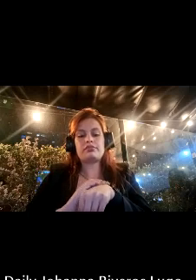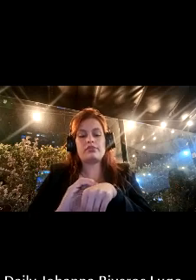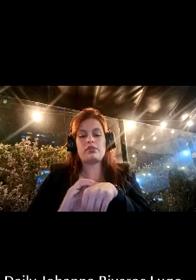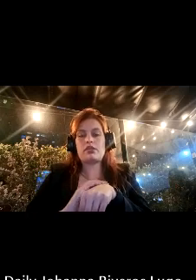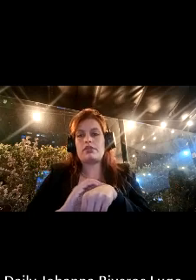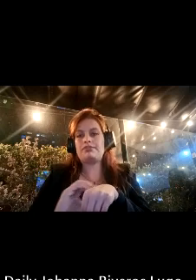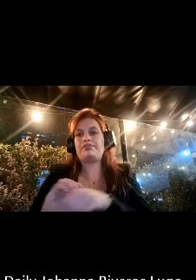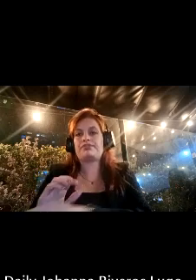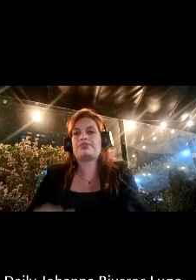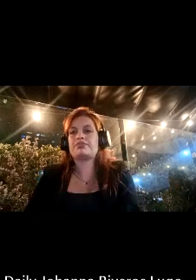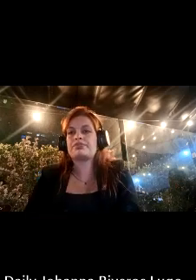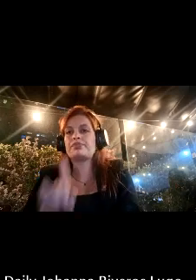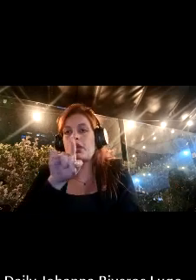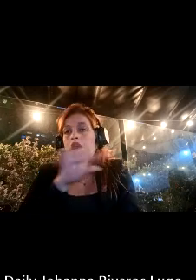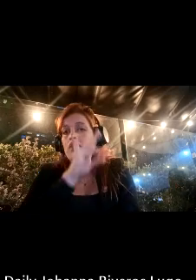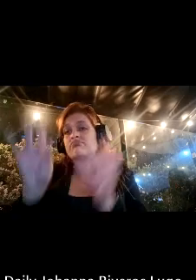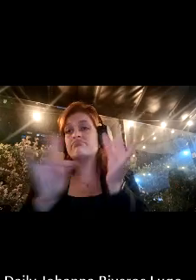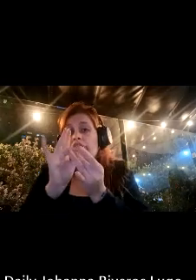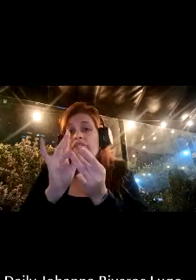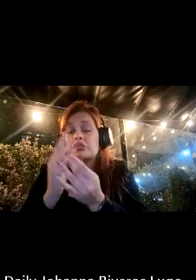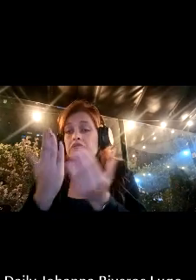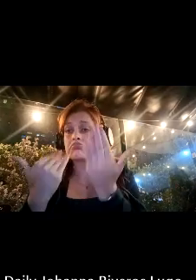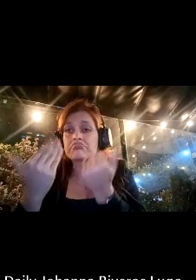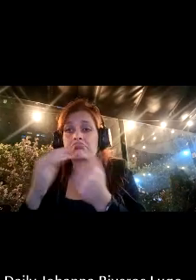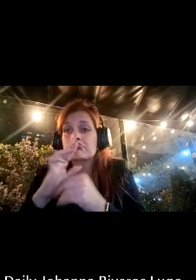Perfecto. ¿Alguna otra pregunta?